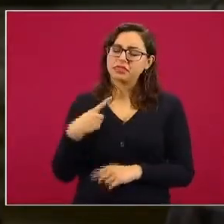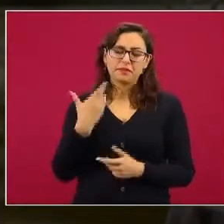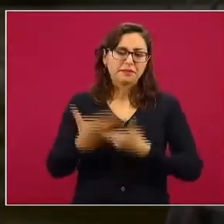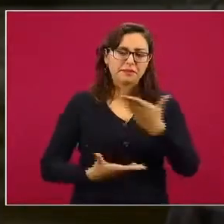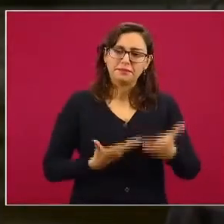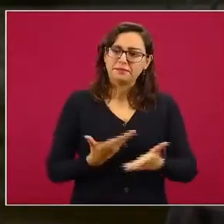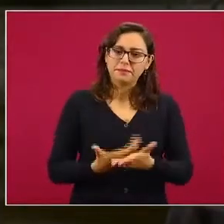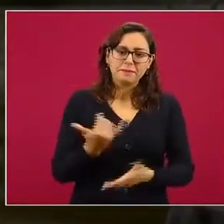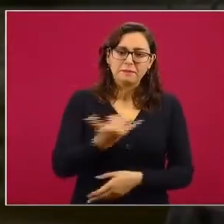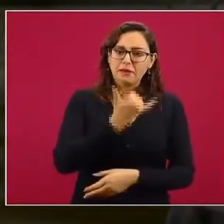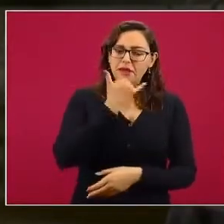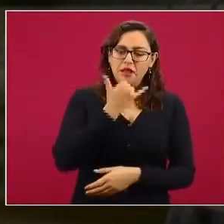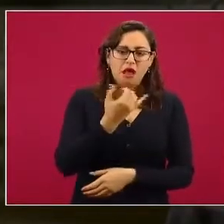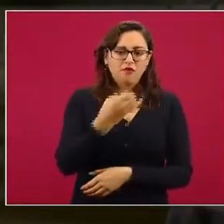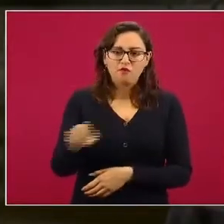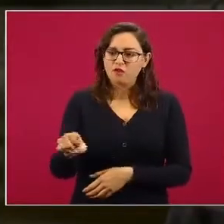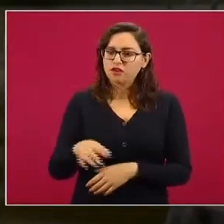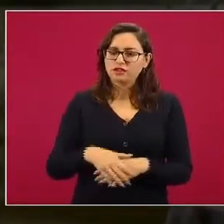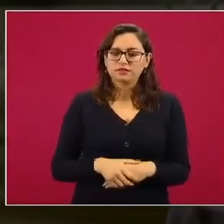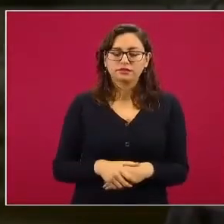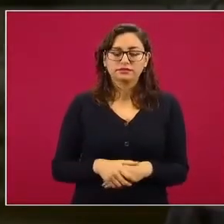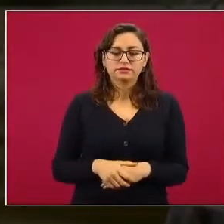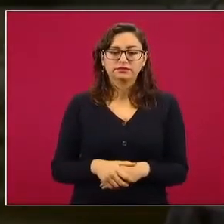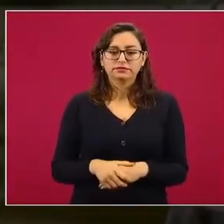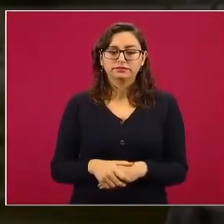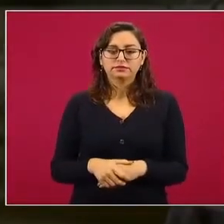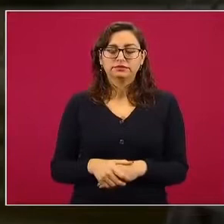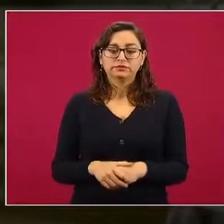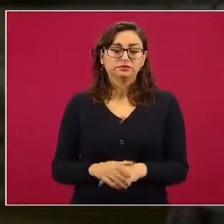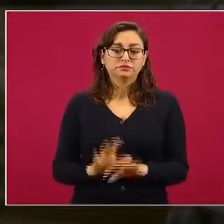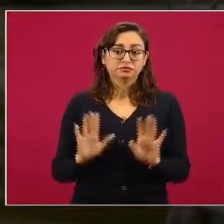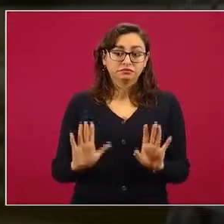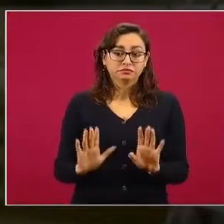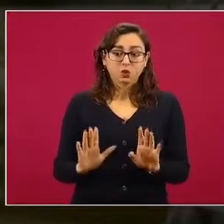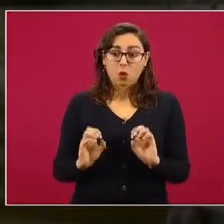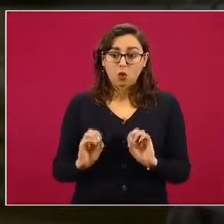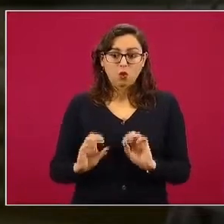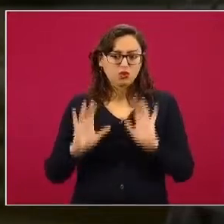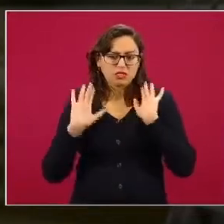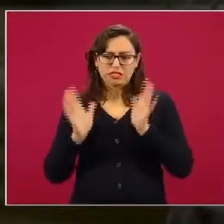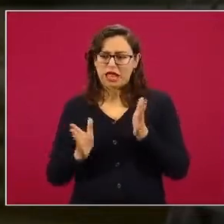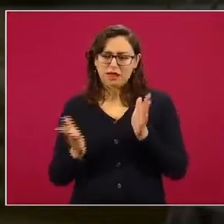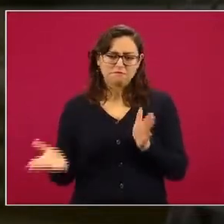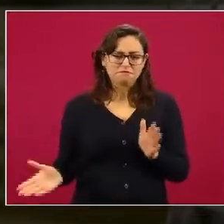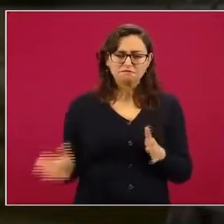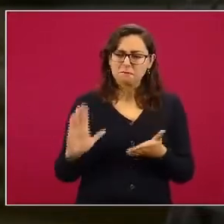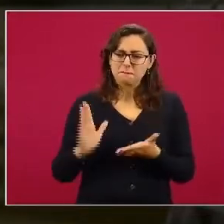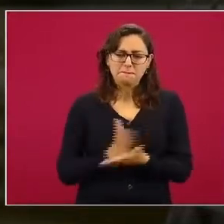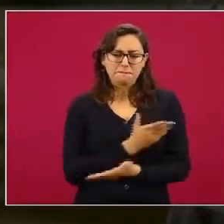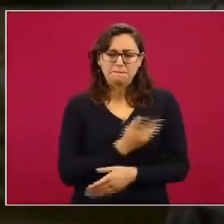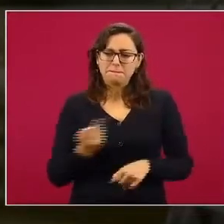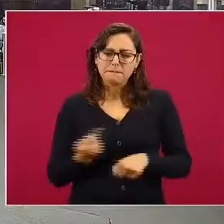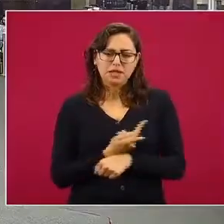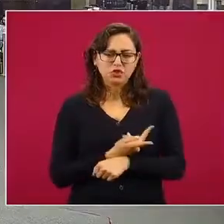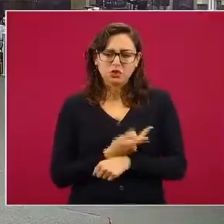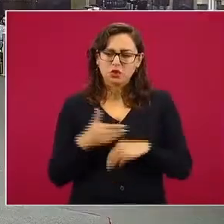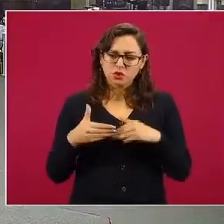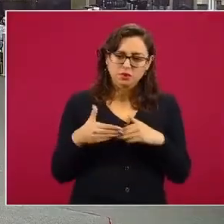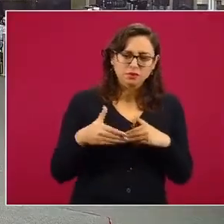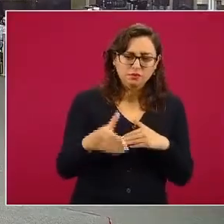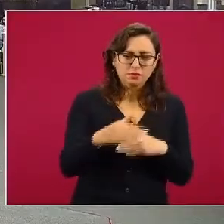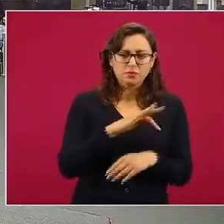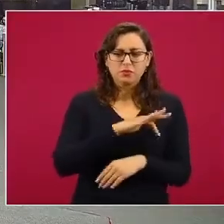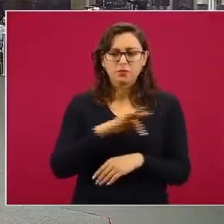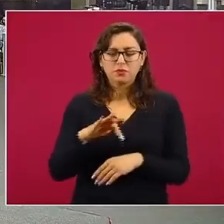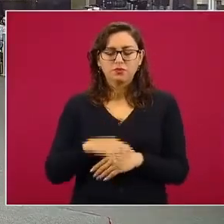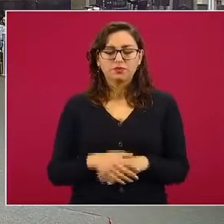del gobierno de España? Y si este relanzamiento es viable en este escenario, señor presidente. Bueno,